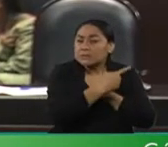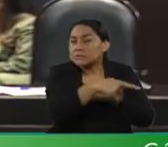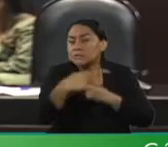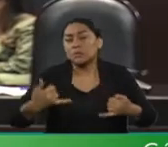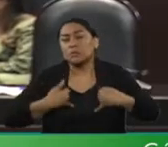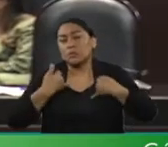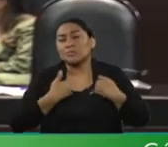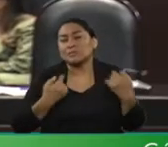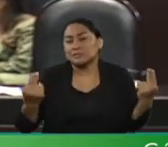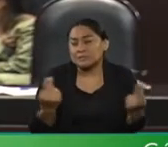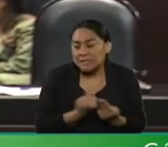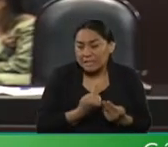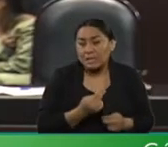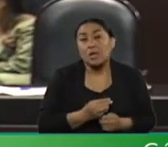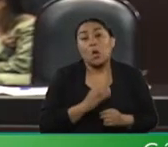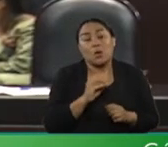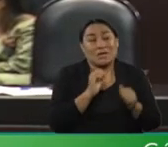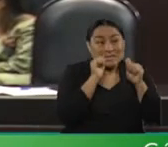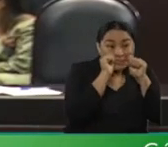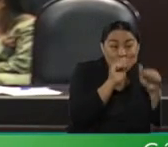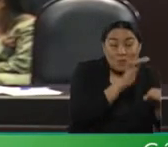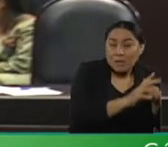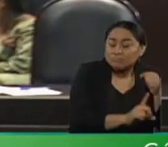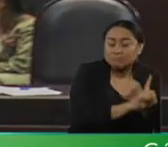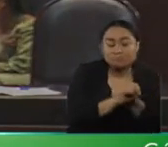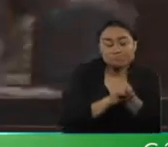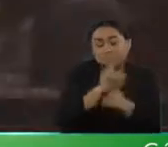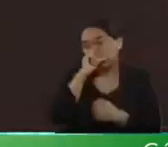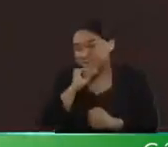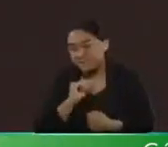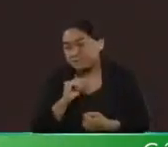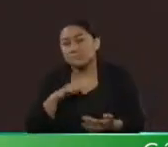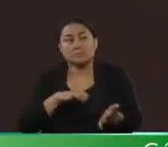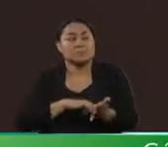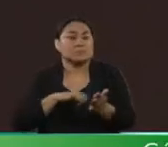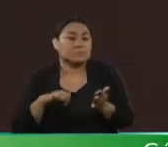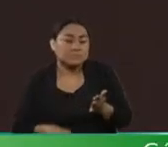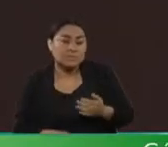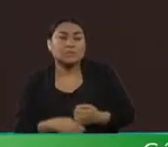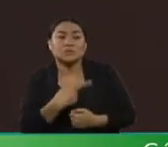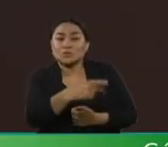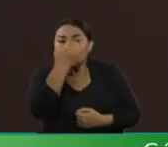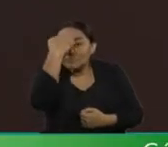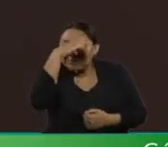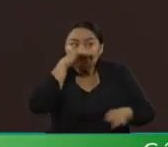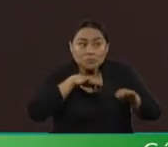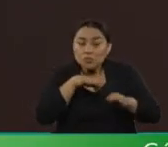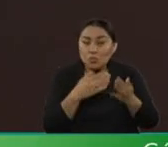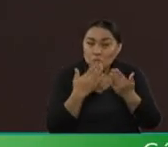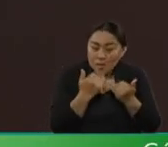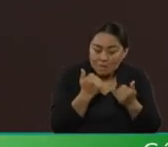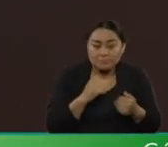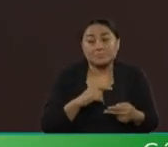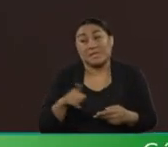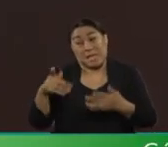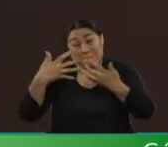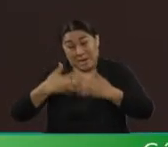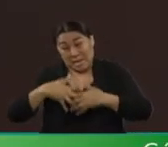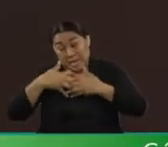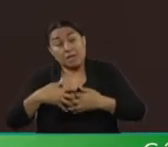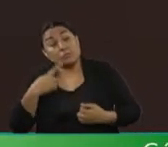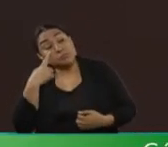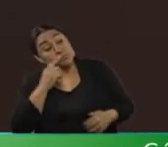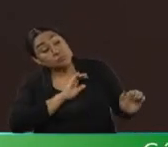ni atienden los principales problemas que enfrentan como son falta de experiencia laboral las empresas buscan